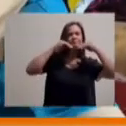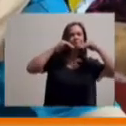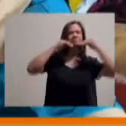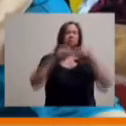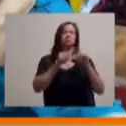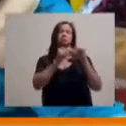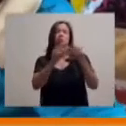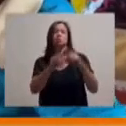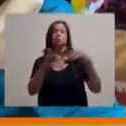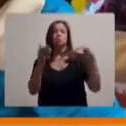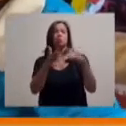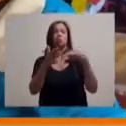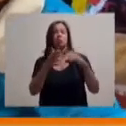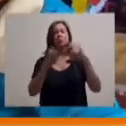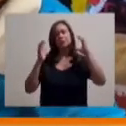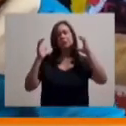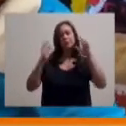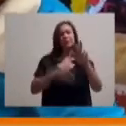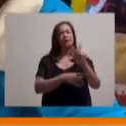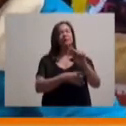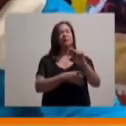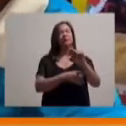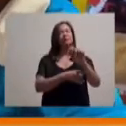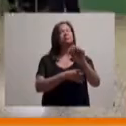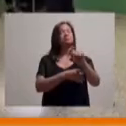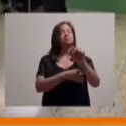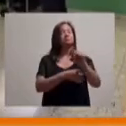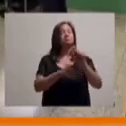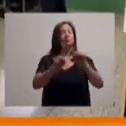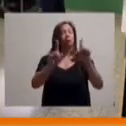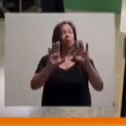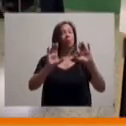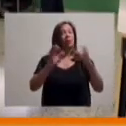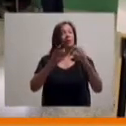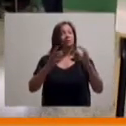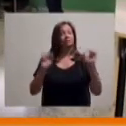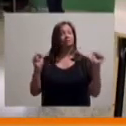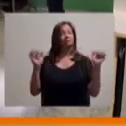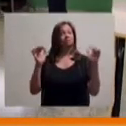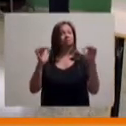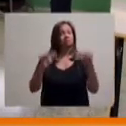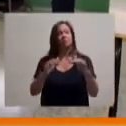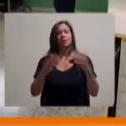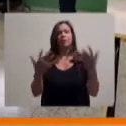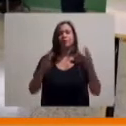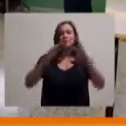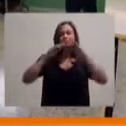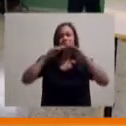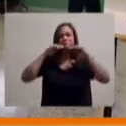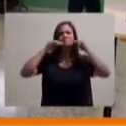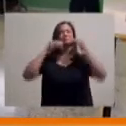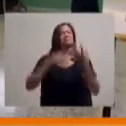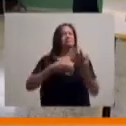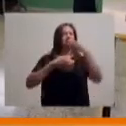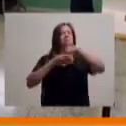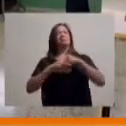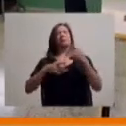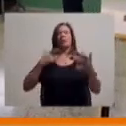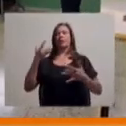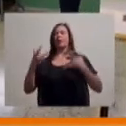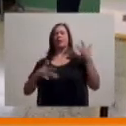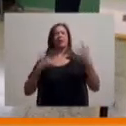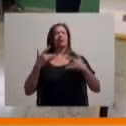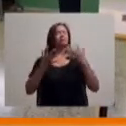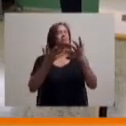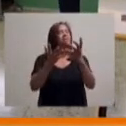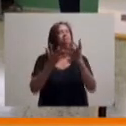los centros? ¿Que va a haber jabón? ¿Que va a haber alcohol? ¿Que los niños van a tener sus mascarillas? O sea,